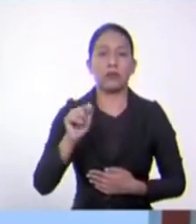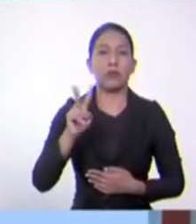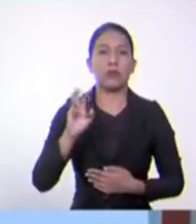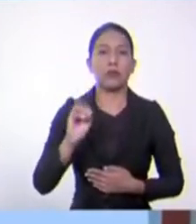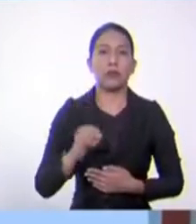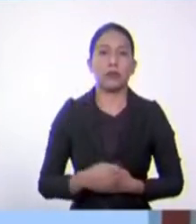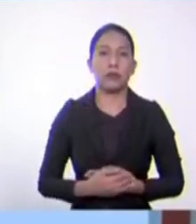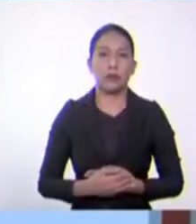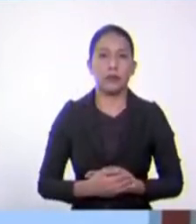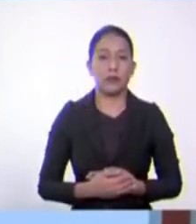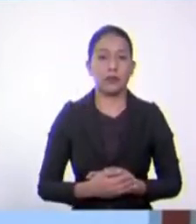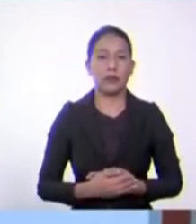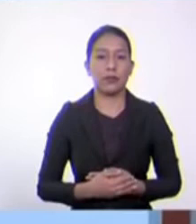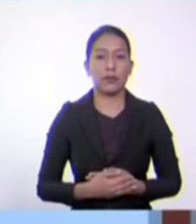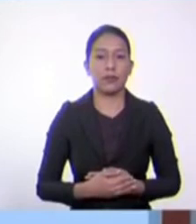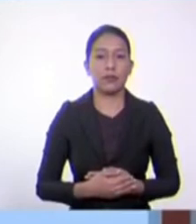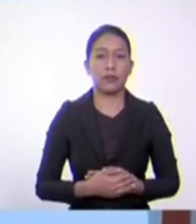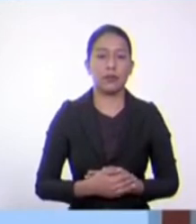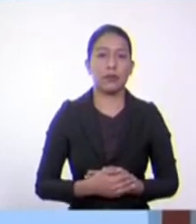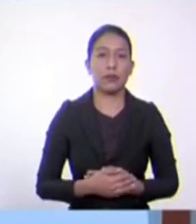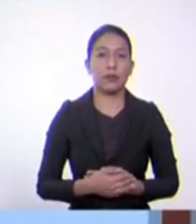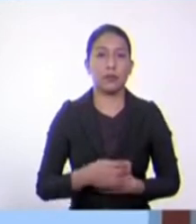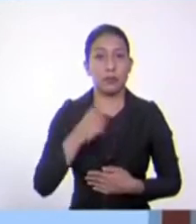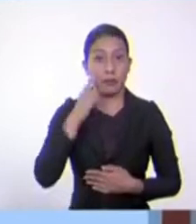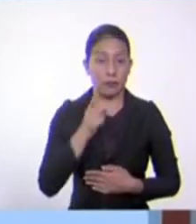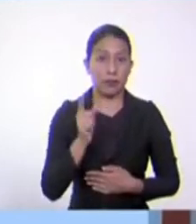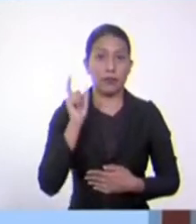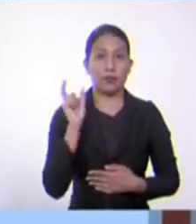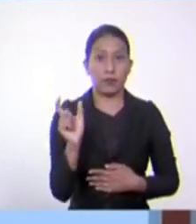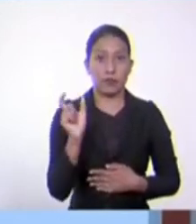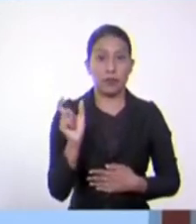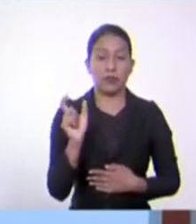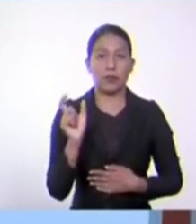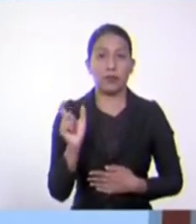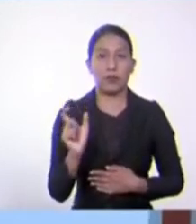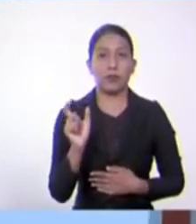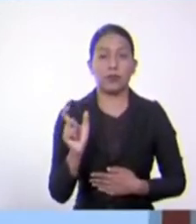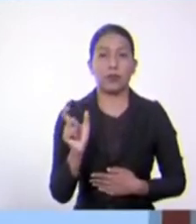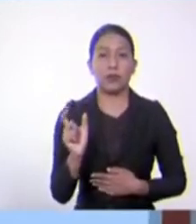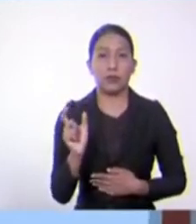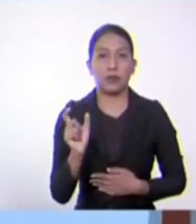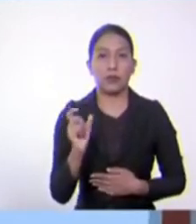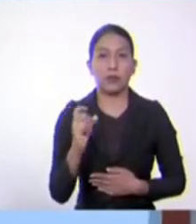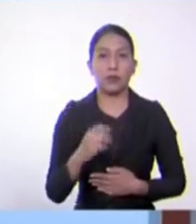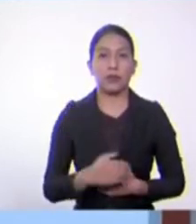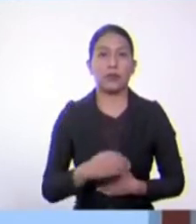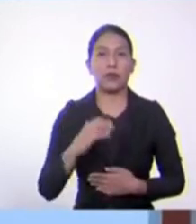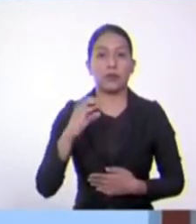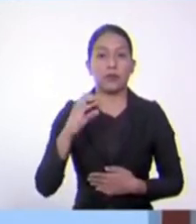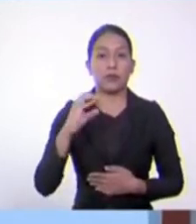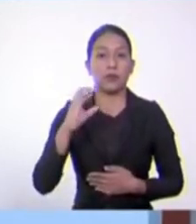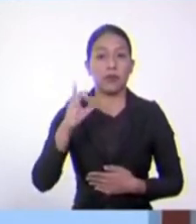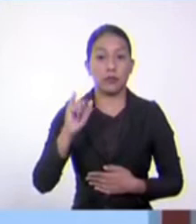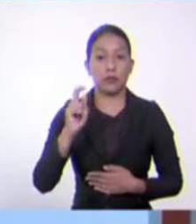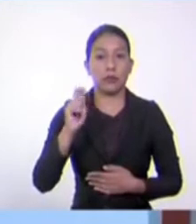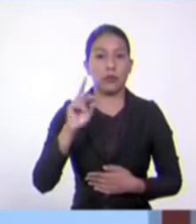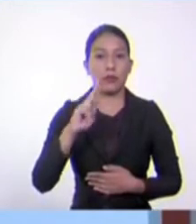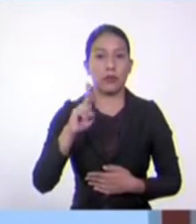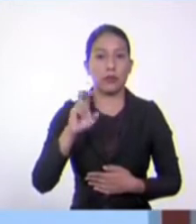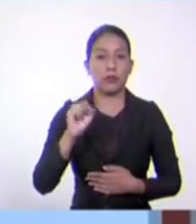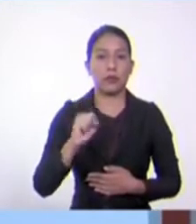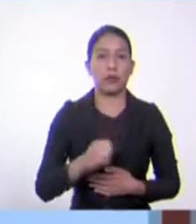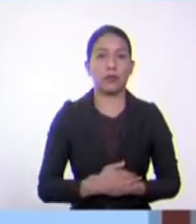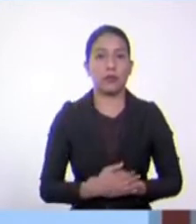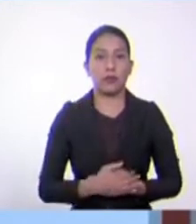adjetivo. Luego nos dicen en la palabra, en el nombre de Sinensis citrus,